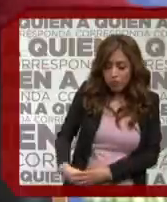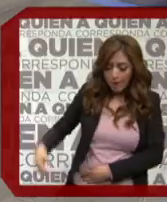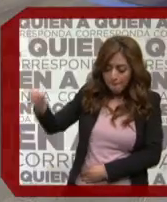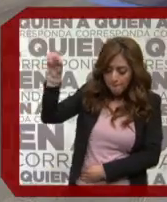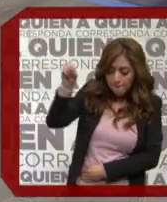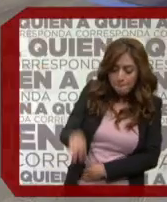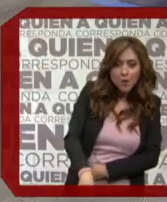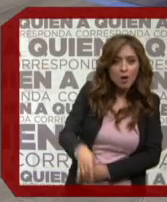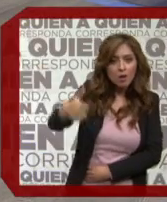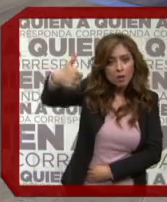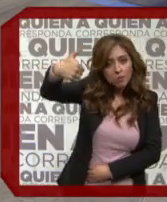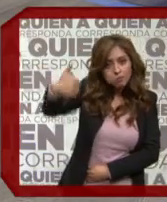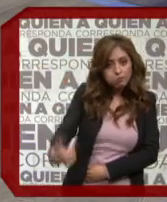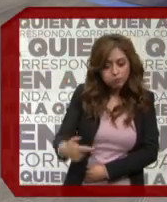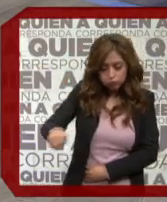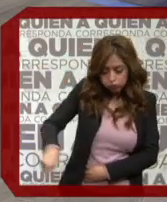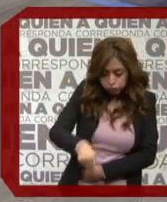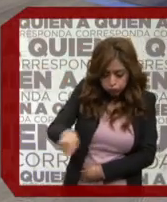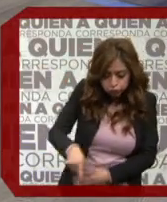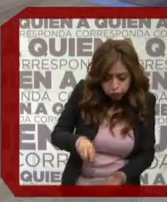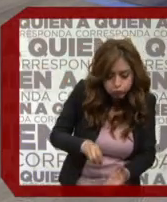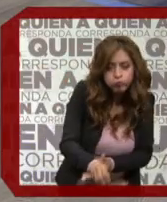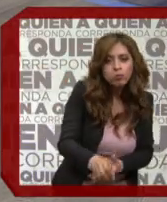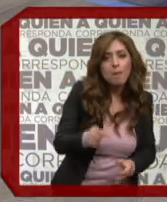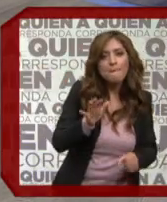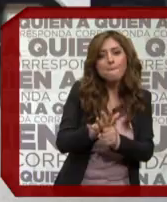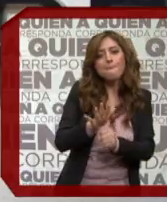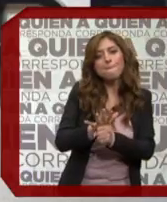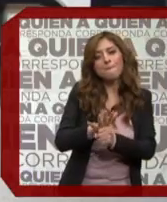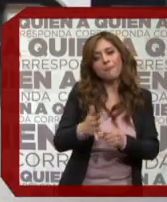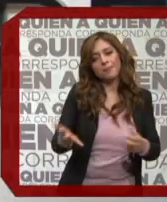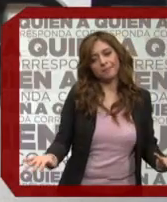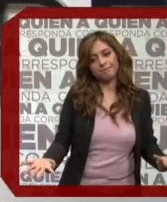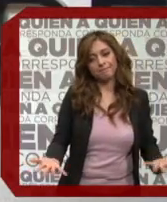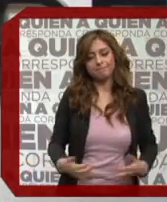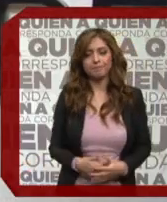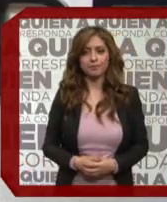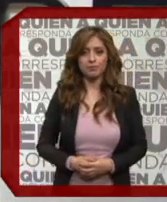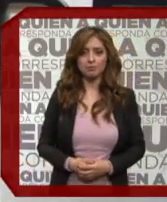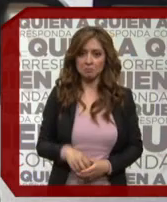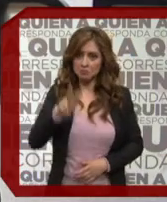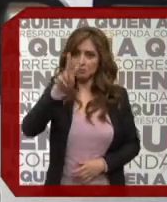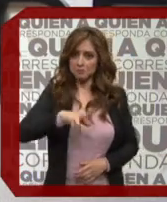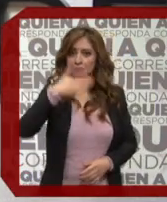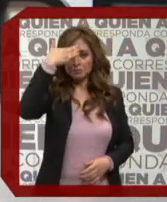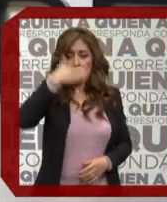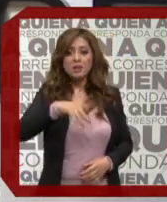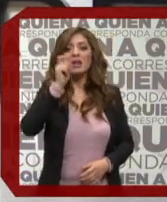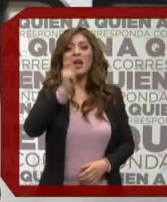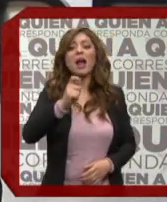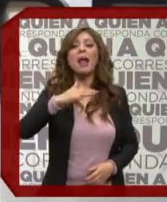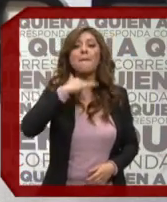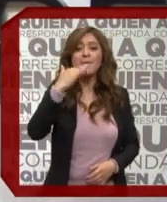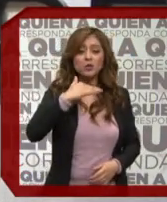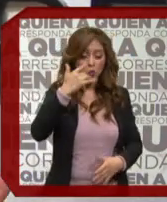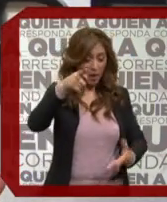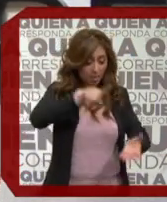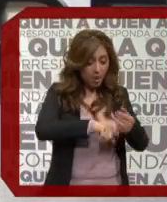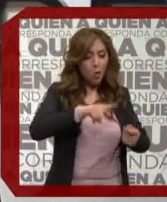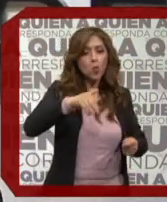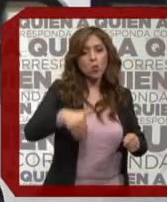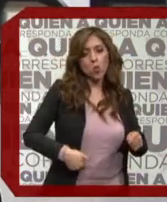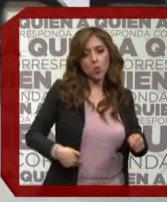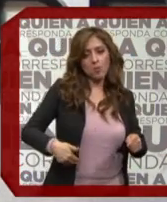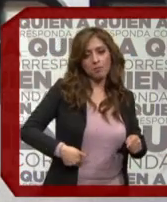al al escusado. No lo sabemos. La basura en el drenaje es culpa de nosotros. Oye,